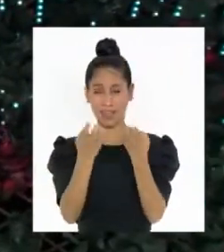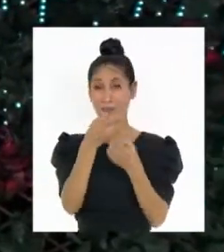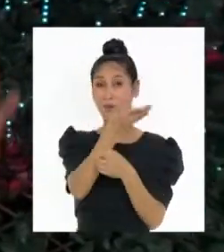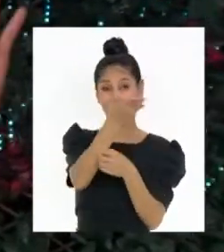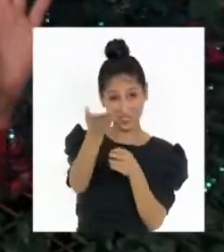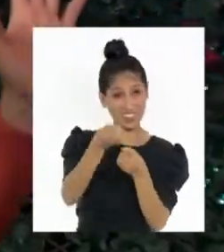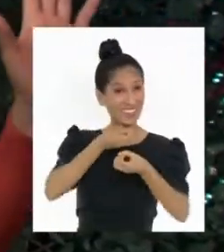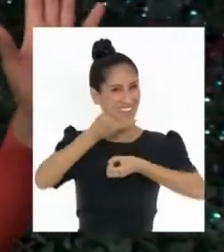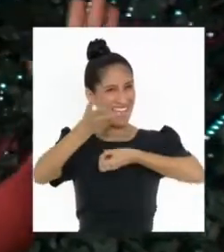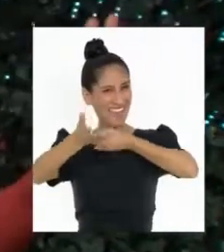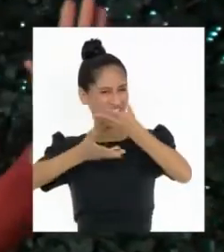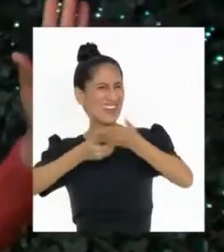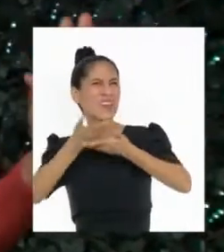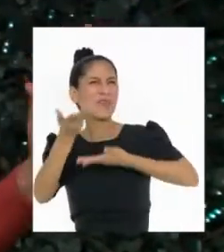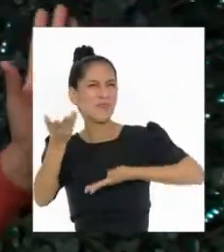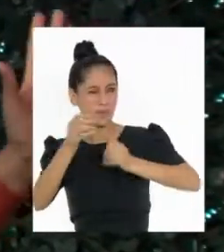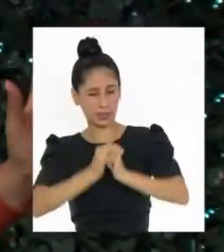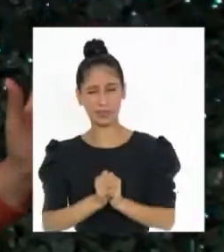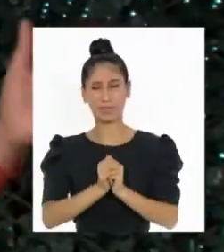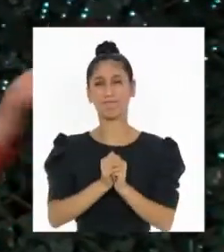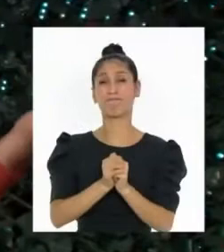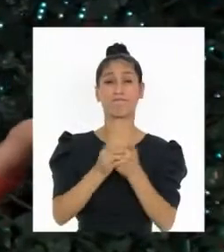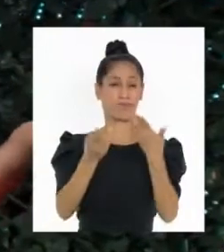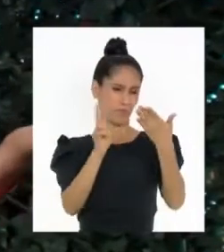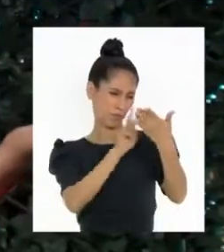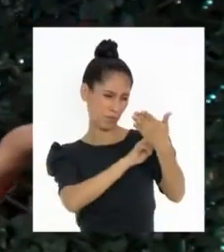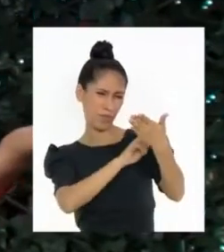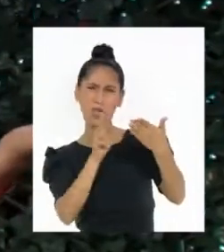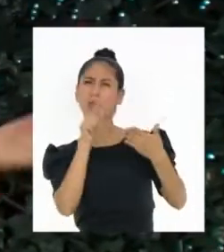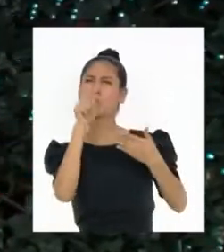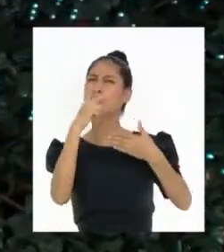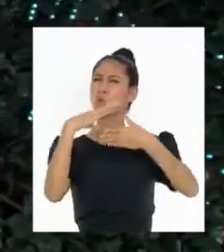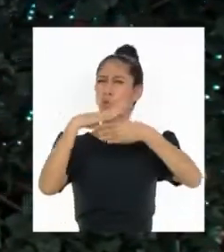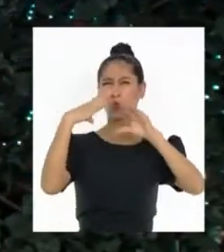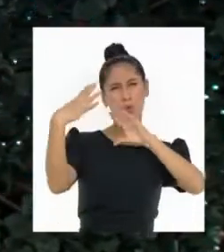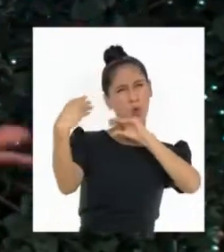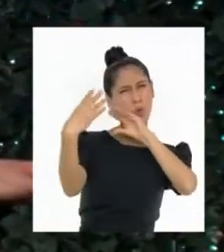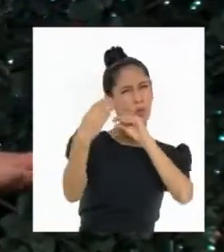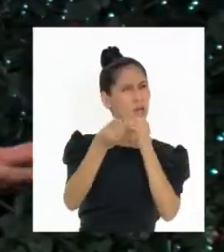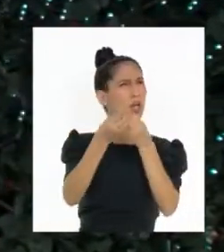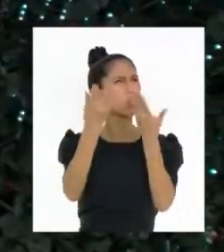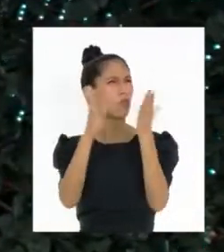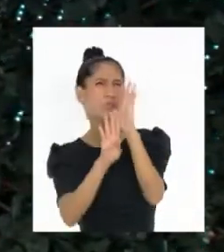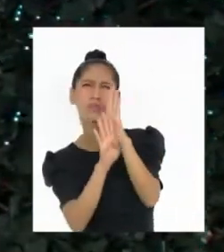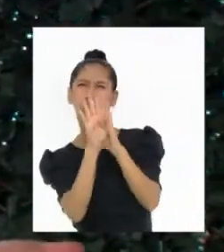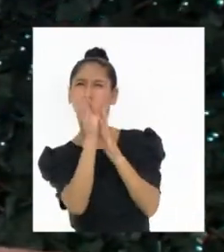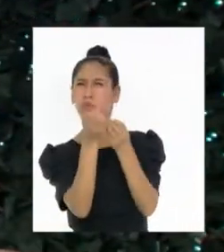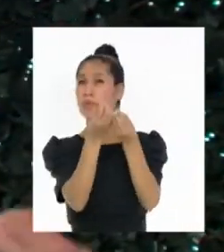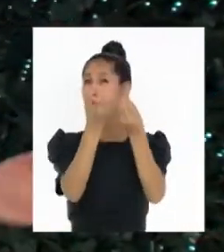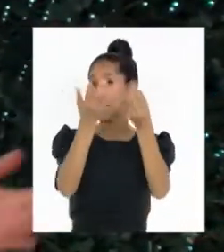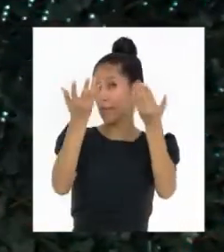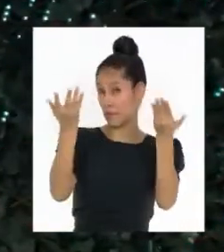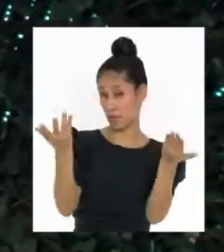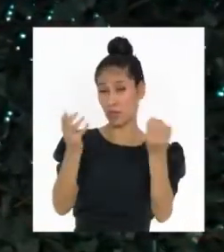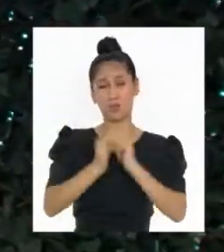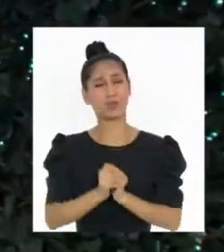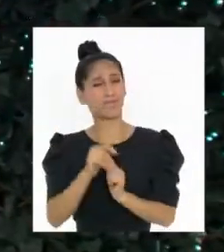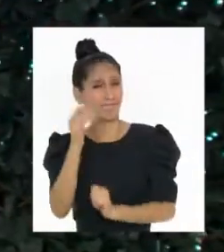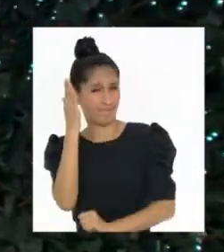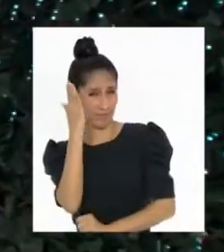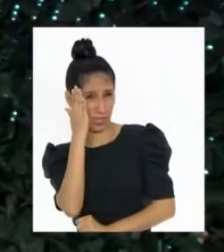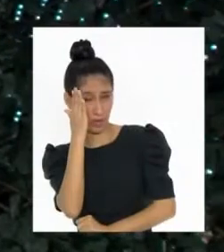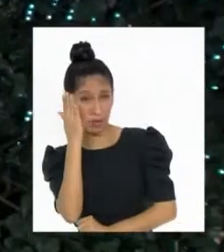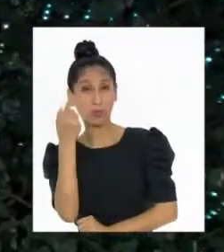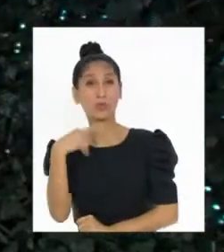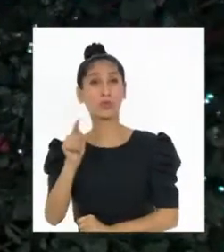ustedes. Desarrollar mejores formas de comunicarnos. Sin la comunicación, simplemente no podríamos